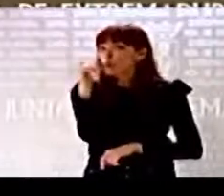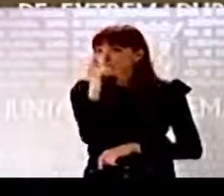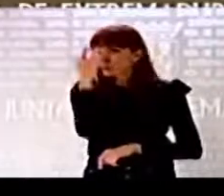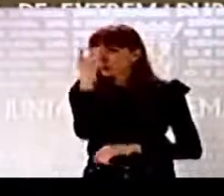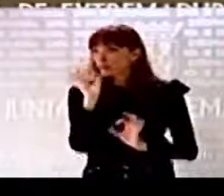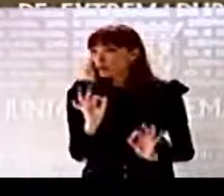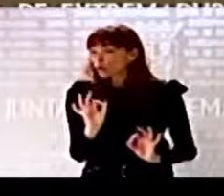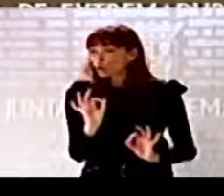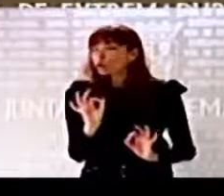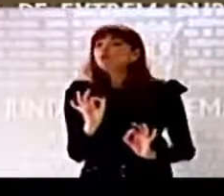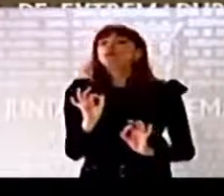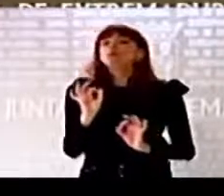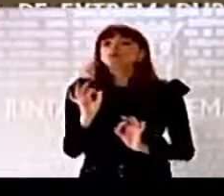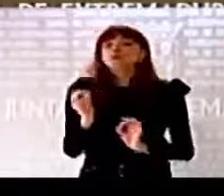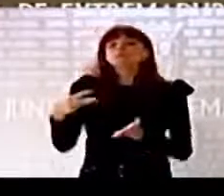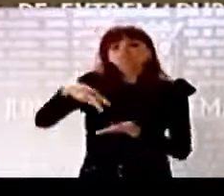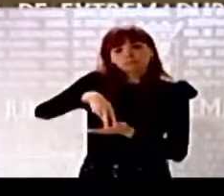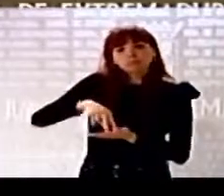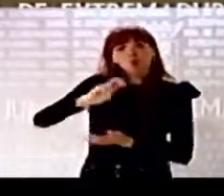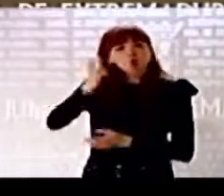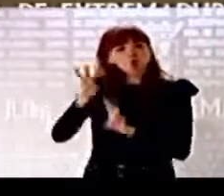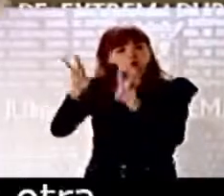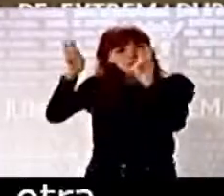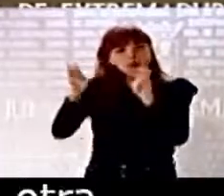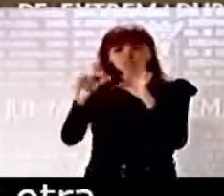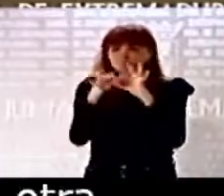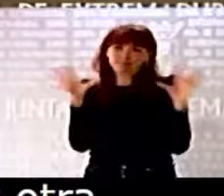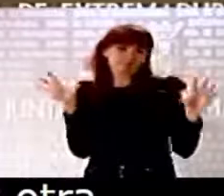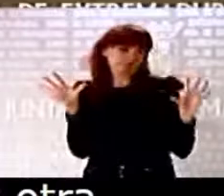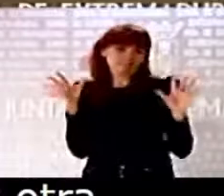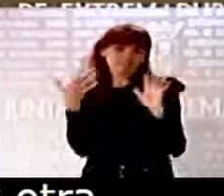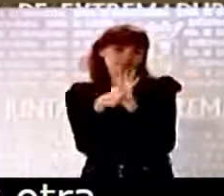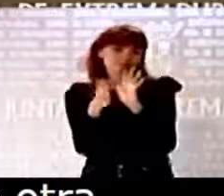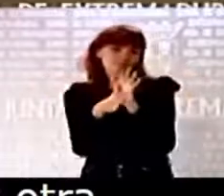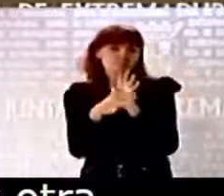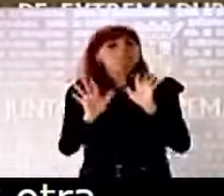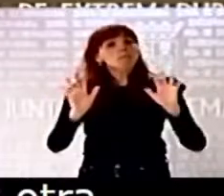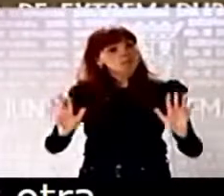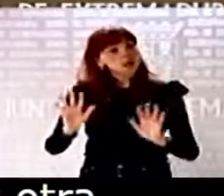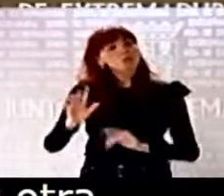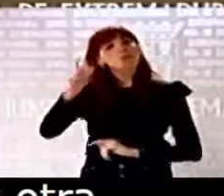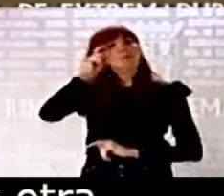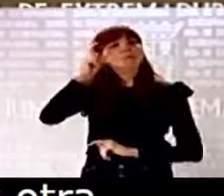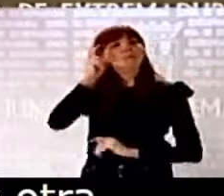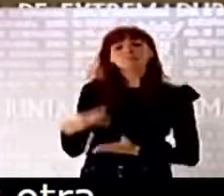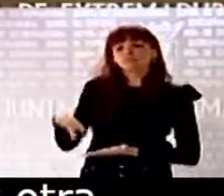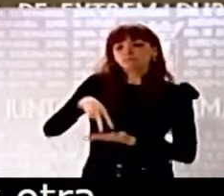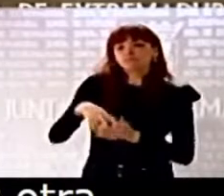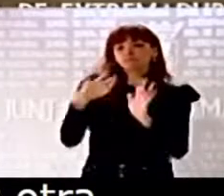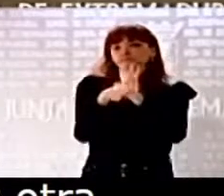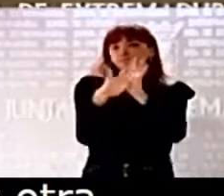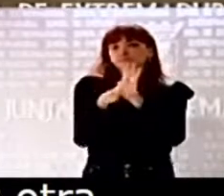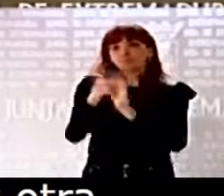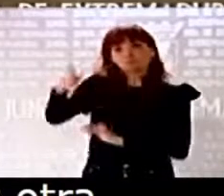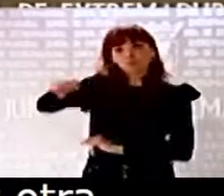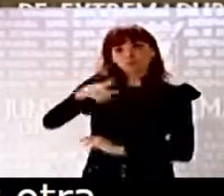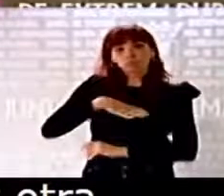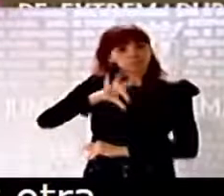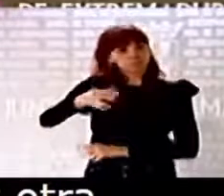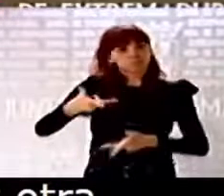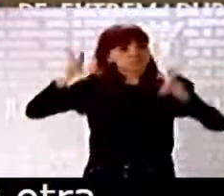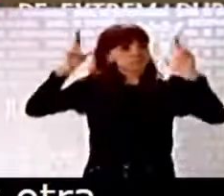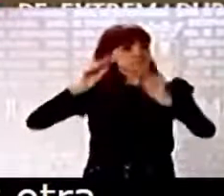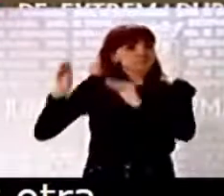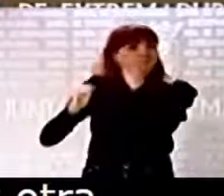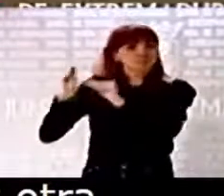otra comparecencia de otro tema que nada tiene que ver con esto, pero que tendrán aquí al vicepresidente segundo para preguntarle pues de